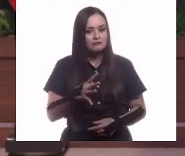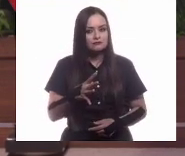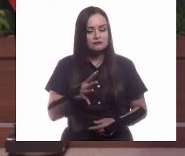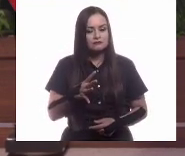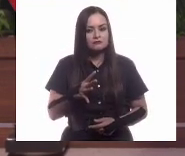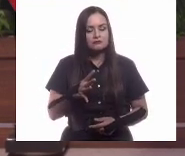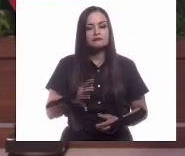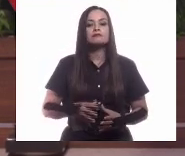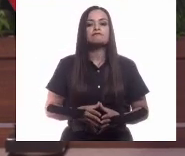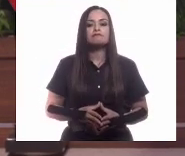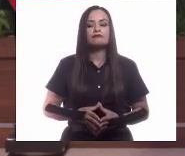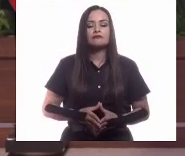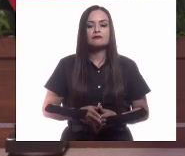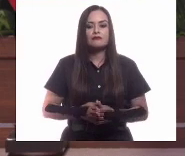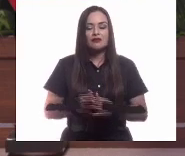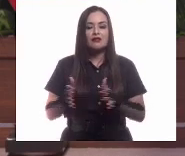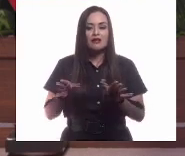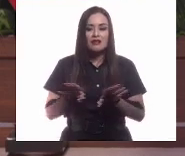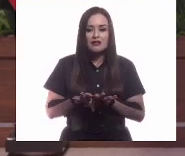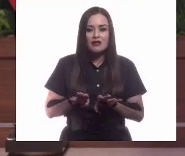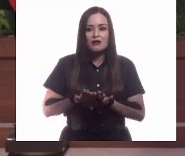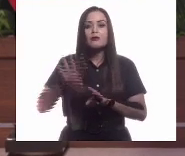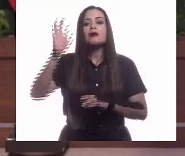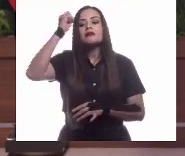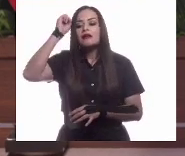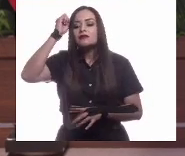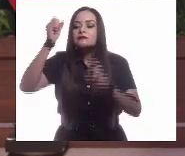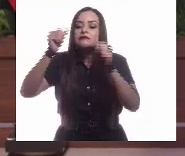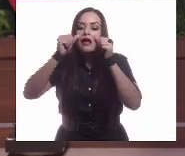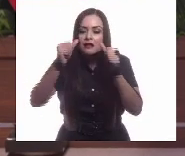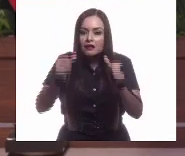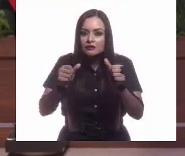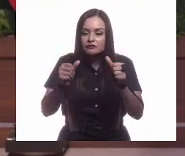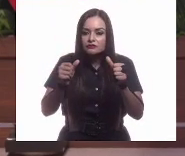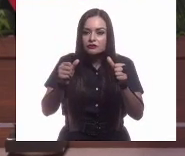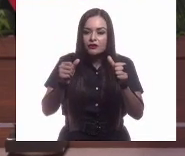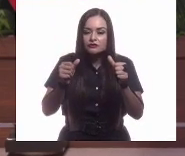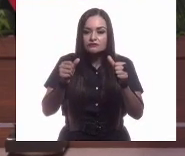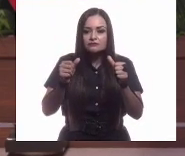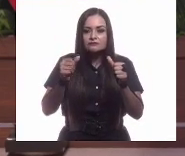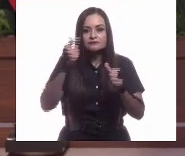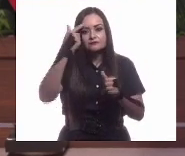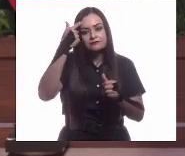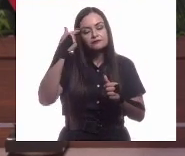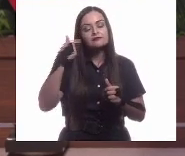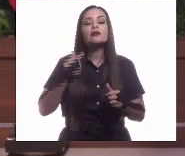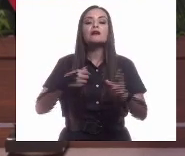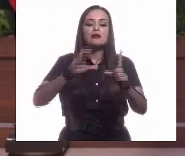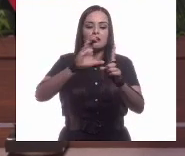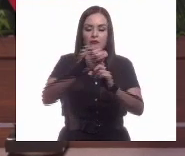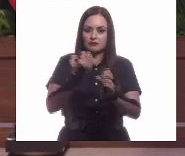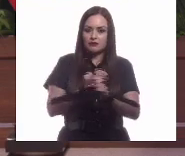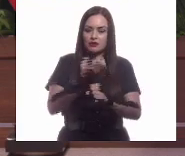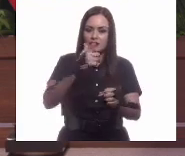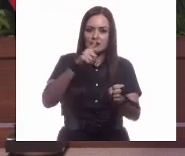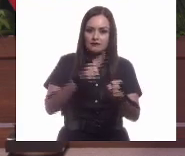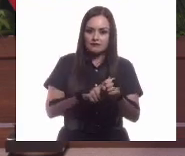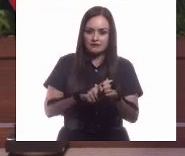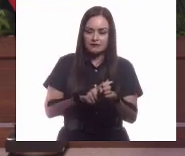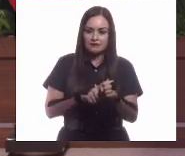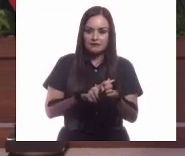parte, en lo referente a la calidad de los servicios, creamos la muy necesaria Comisión Estatal de